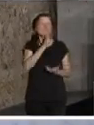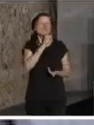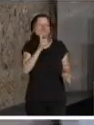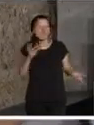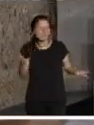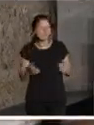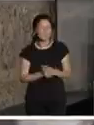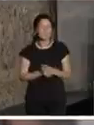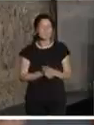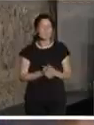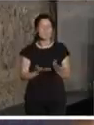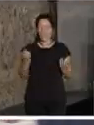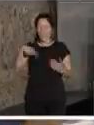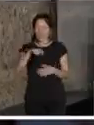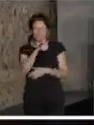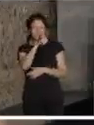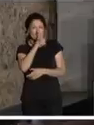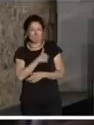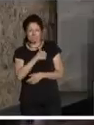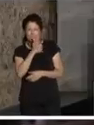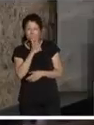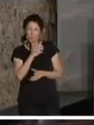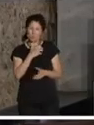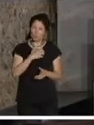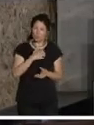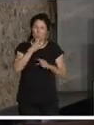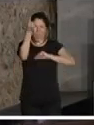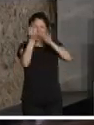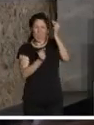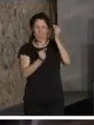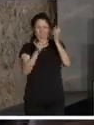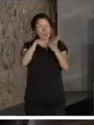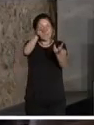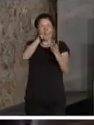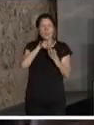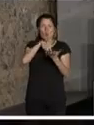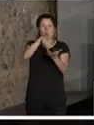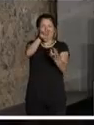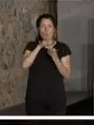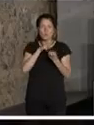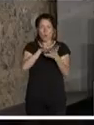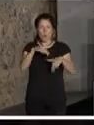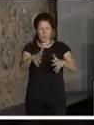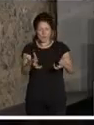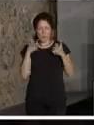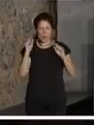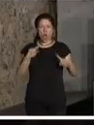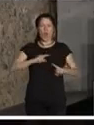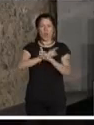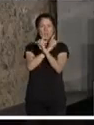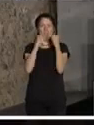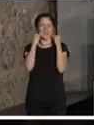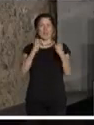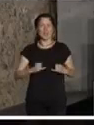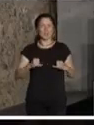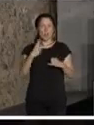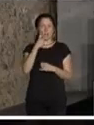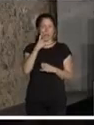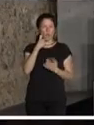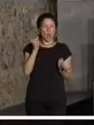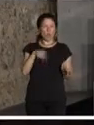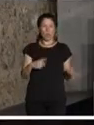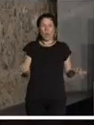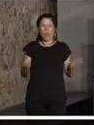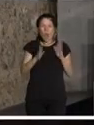que se a probar un impuesto de impuesto a los beneficios extraordinarios de energéticas y de bancos